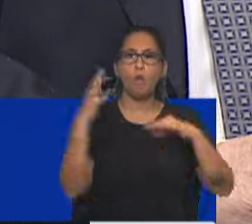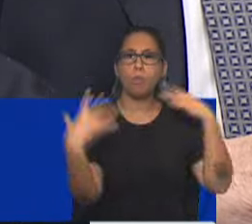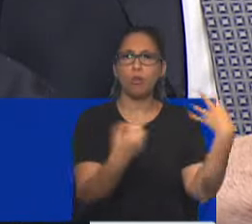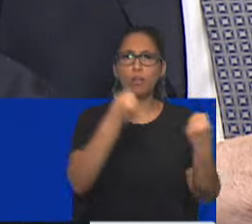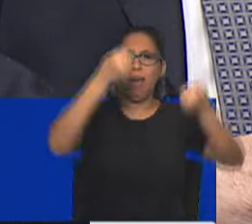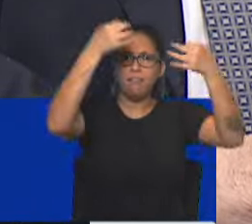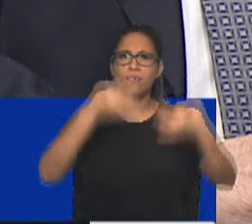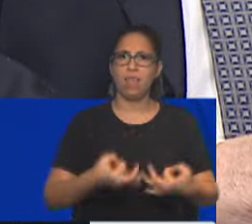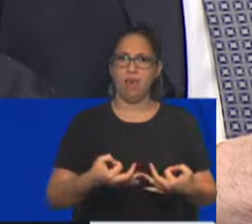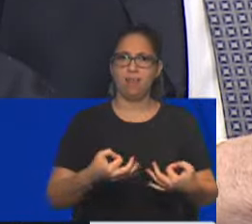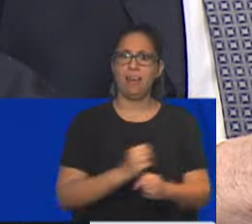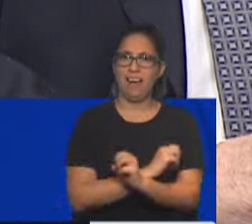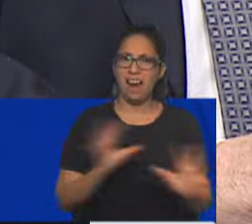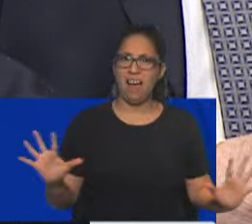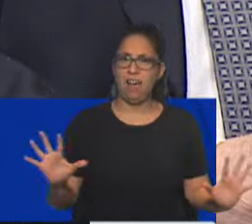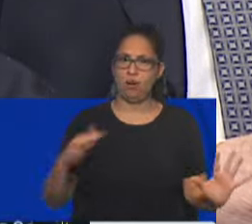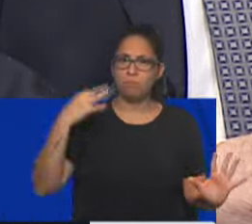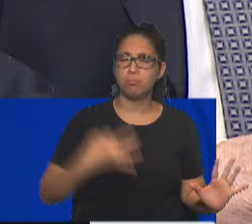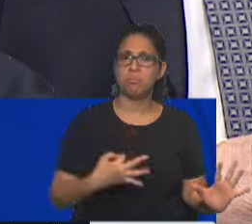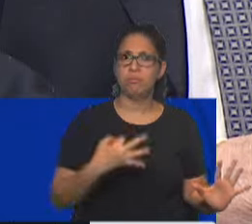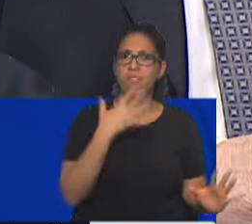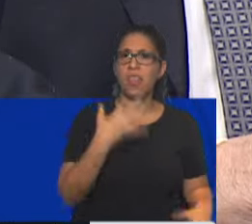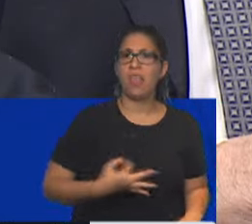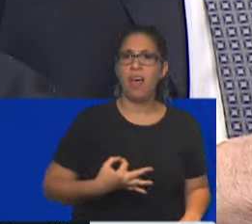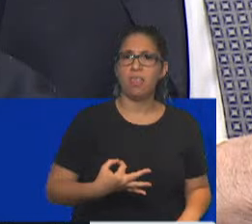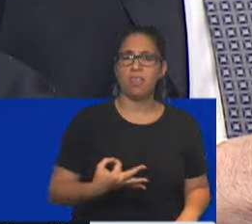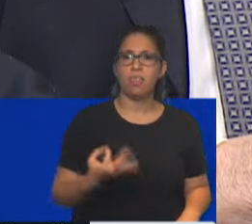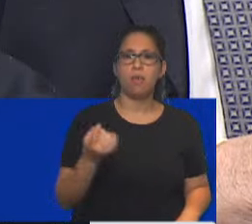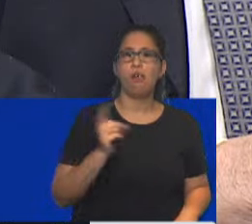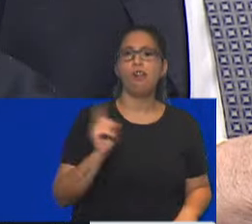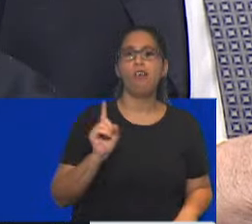concretas y no estar